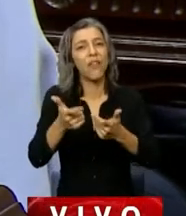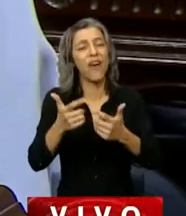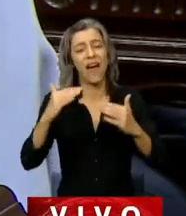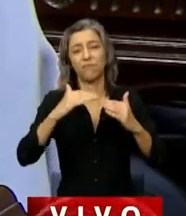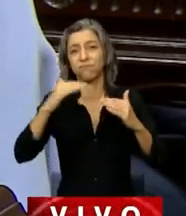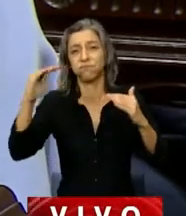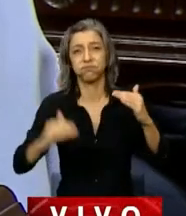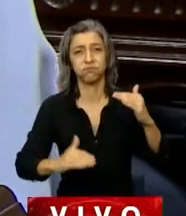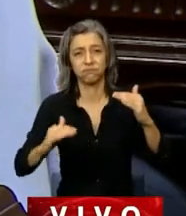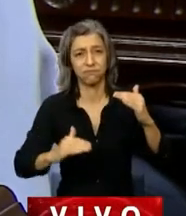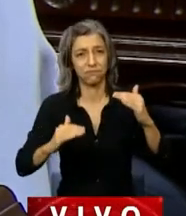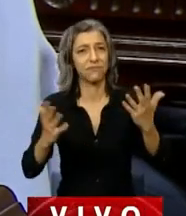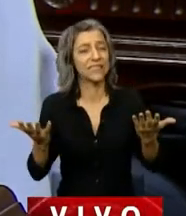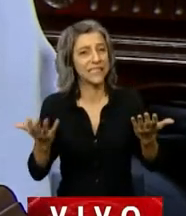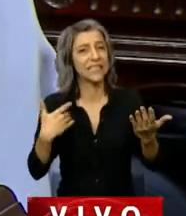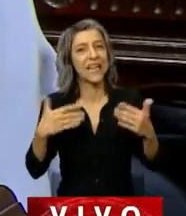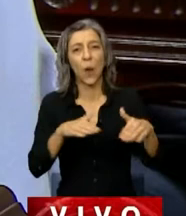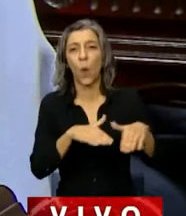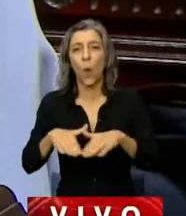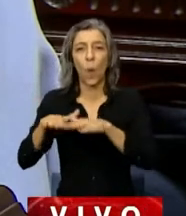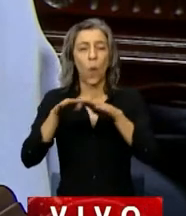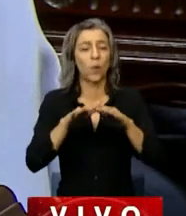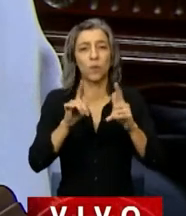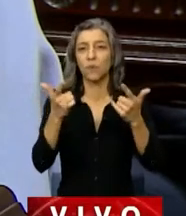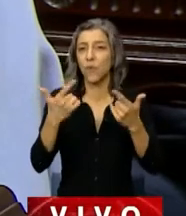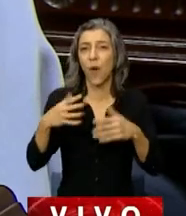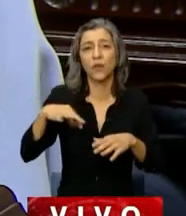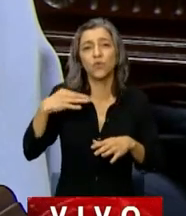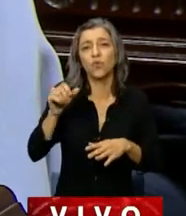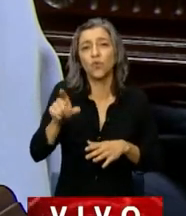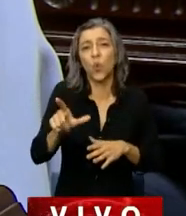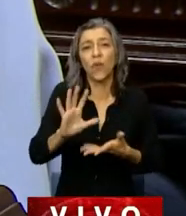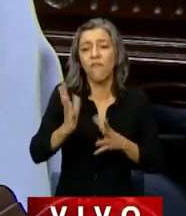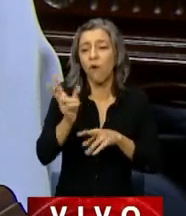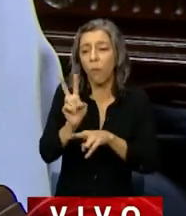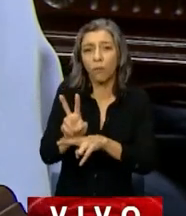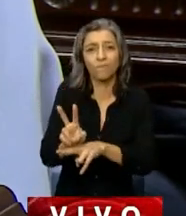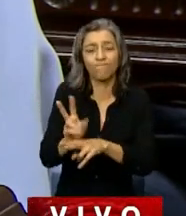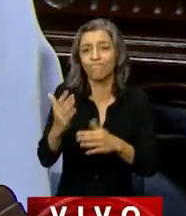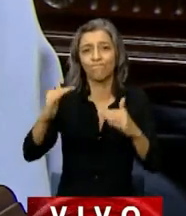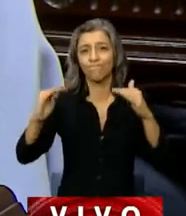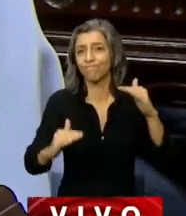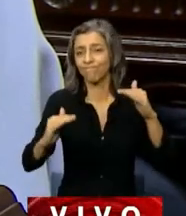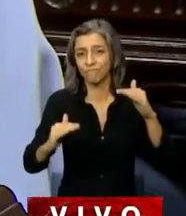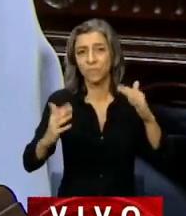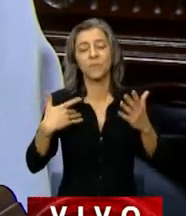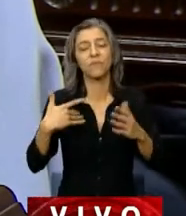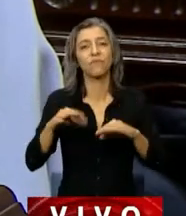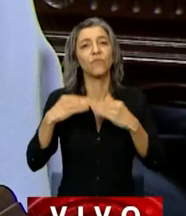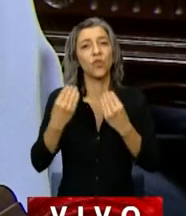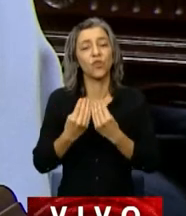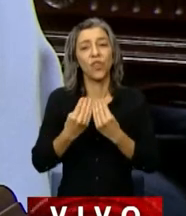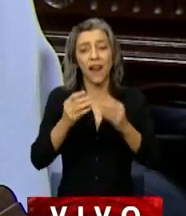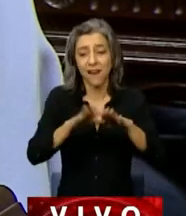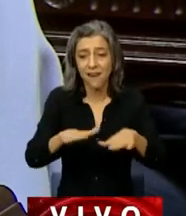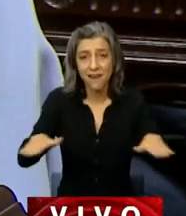acceso de los cuidados en toda la vida. Y se considera que el 98% de los